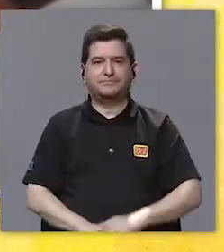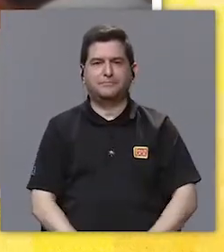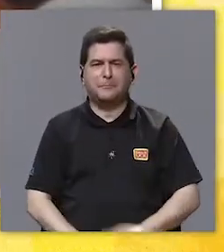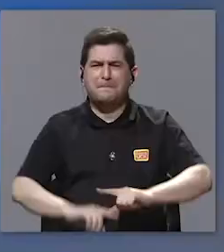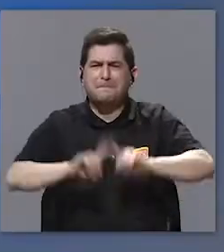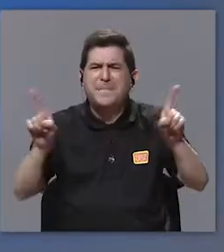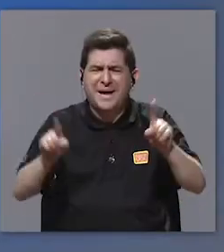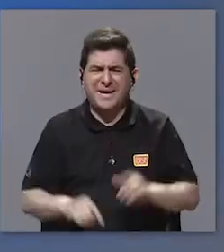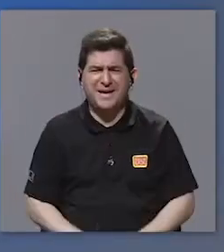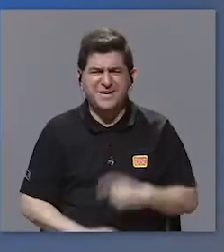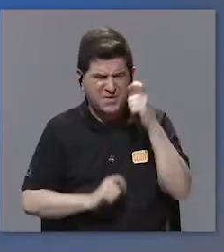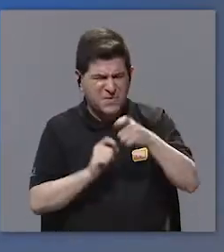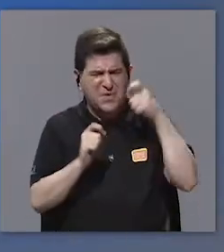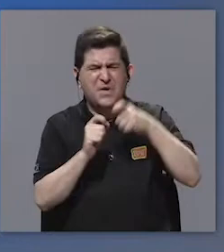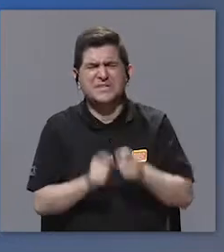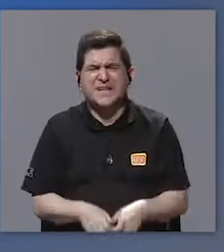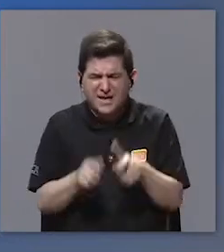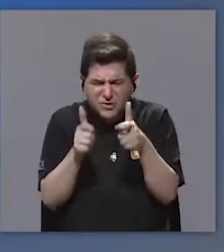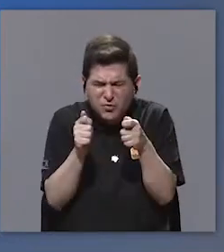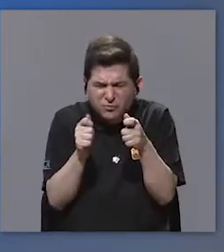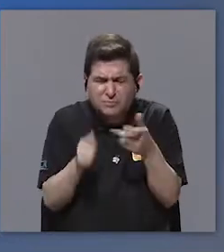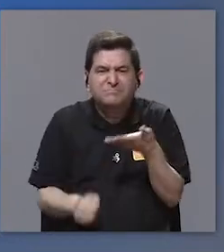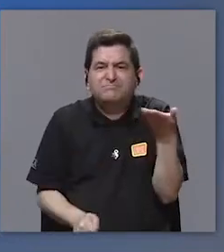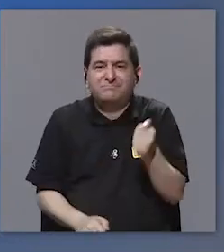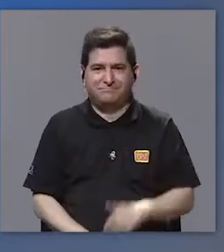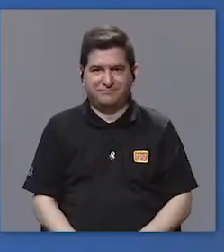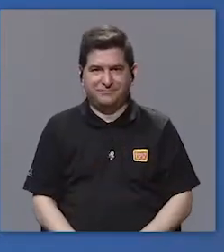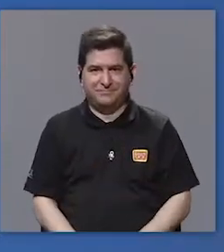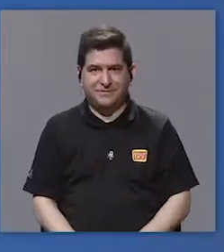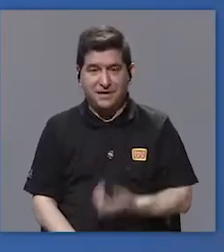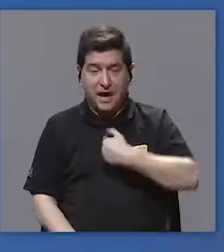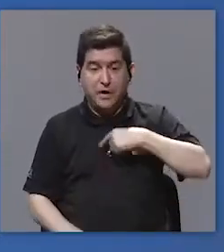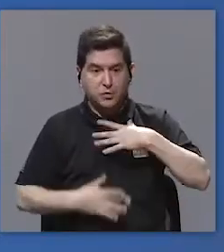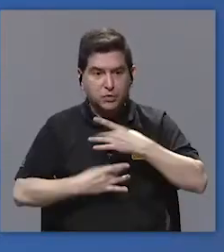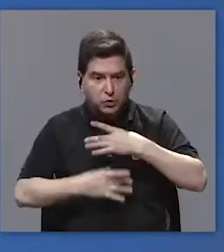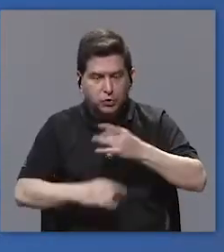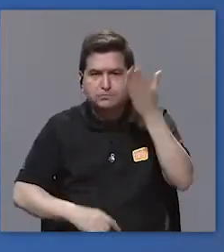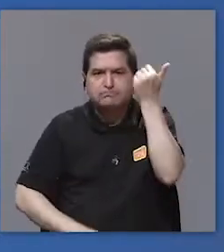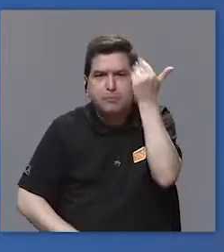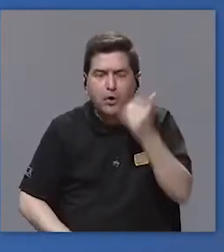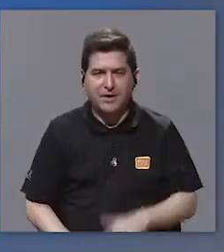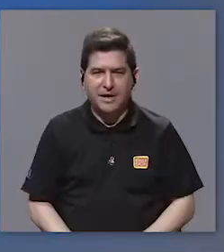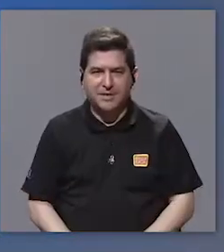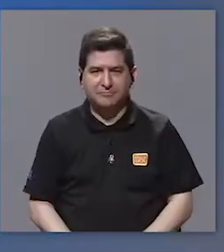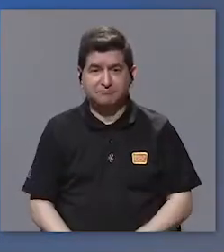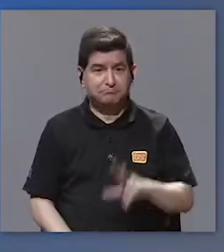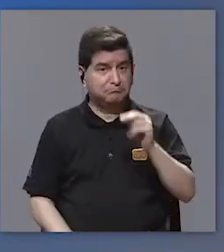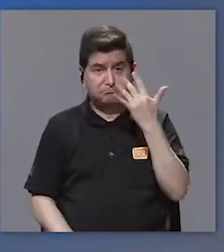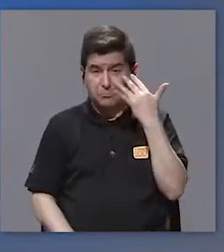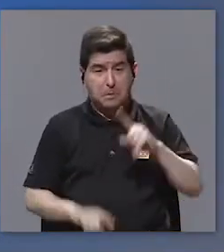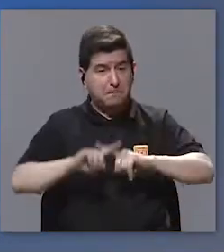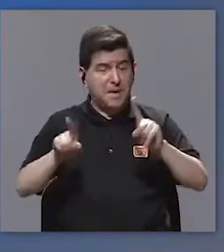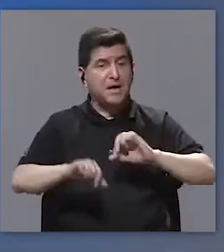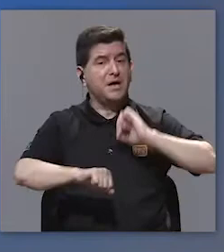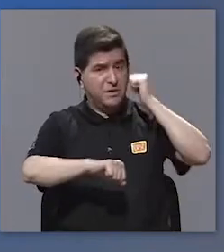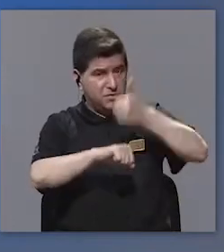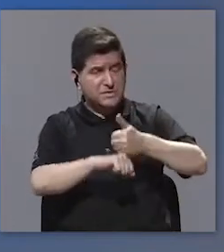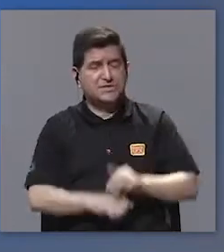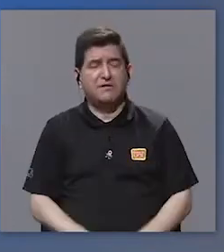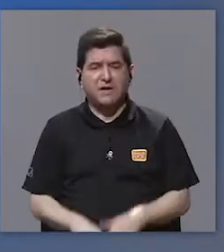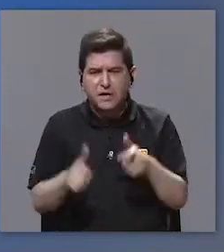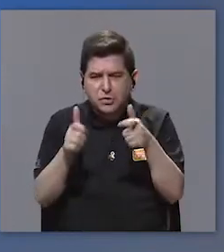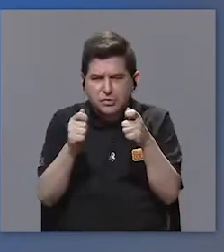hogares pero que son exactamente los videojuegos porque nos fascinan tanto aunque no lo parezca podríamos